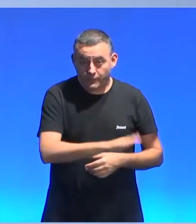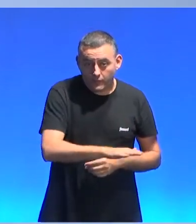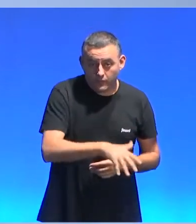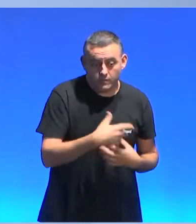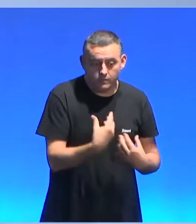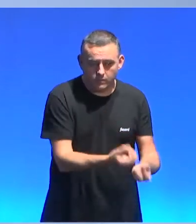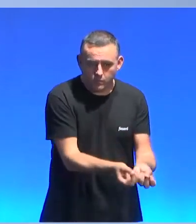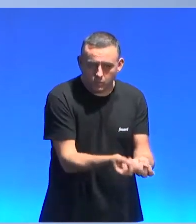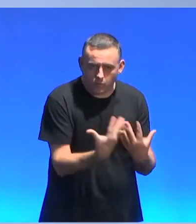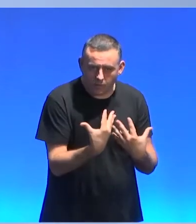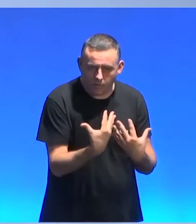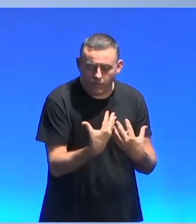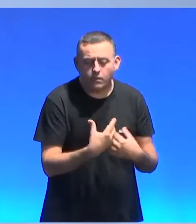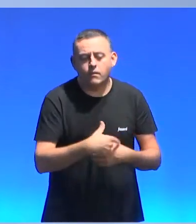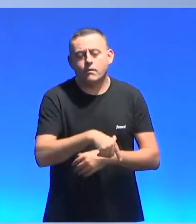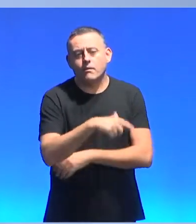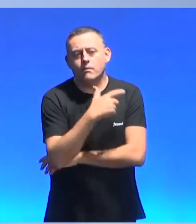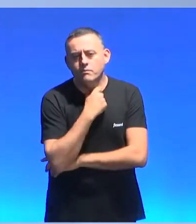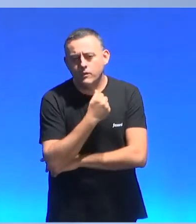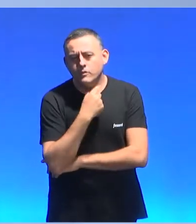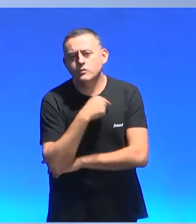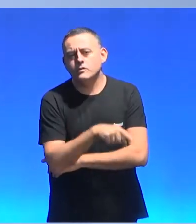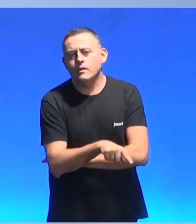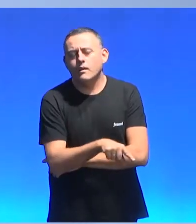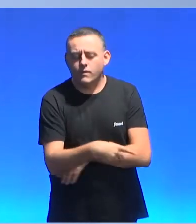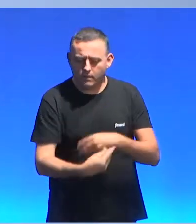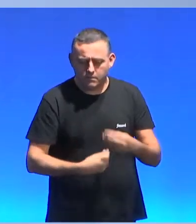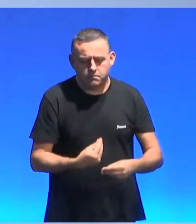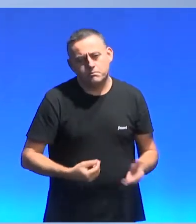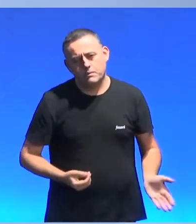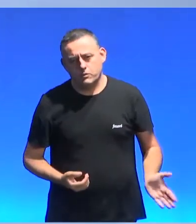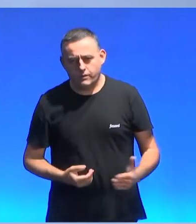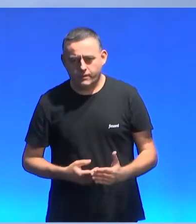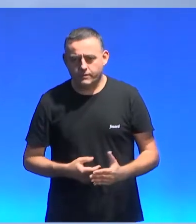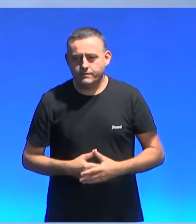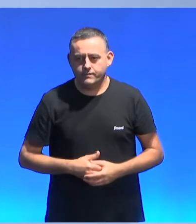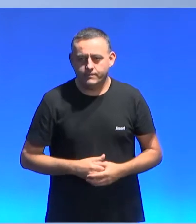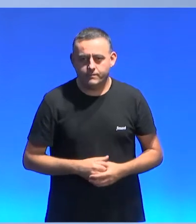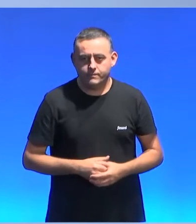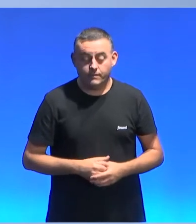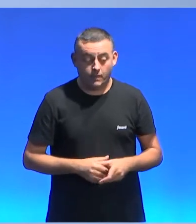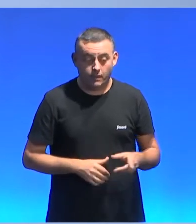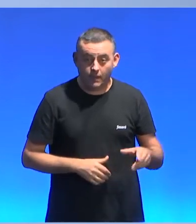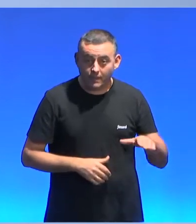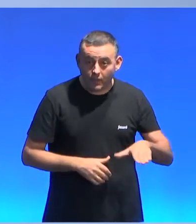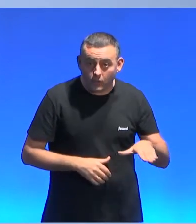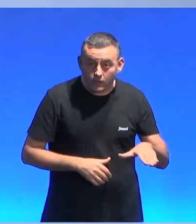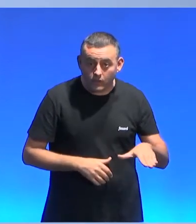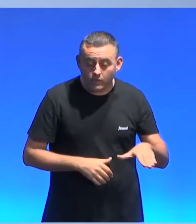propuesto me gusta, lo hacemos y se hace. Los niños de repente